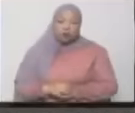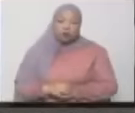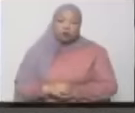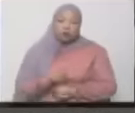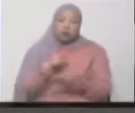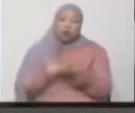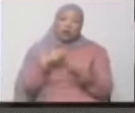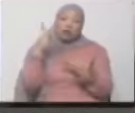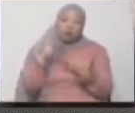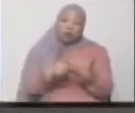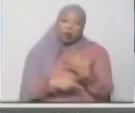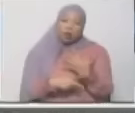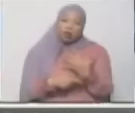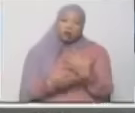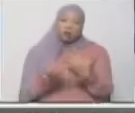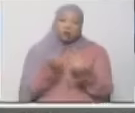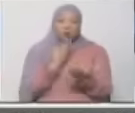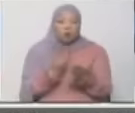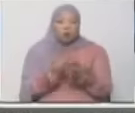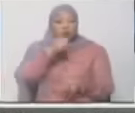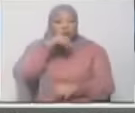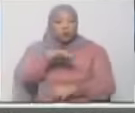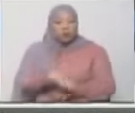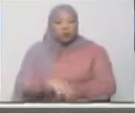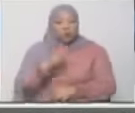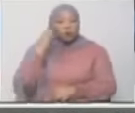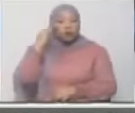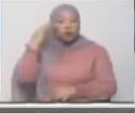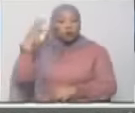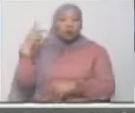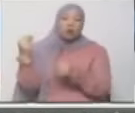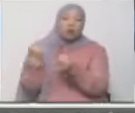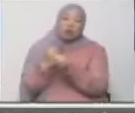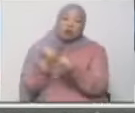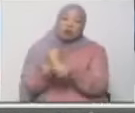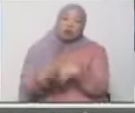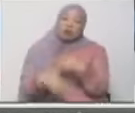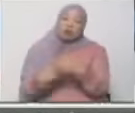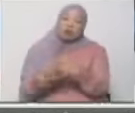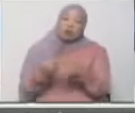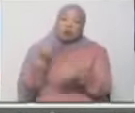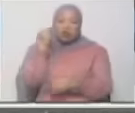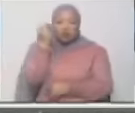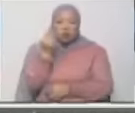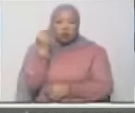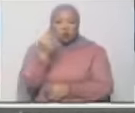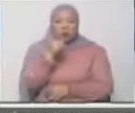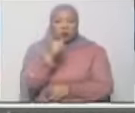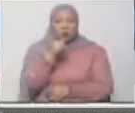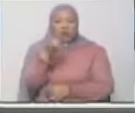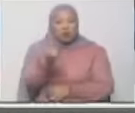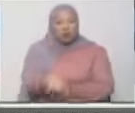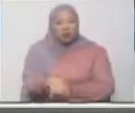planes, proyectos históricos, sueños, estrategia, teoría clara, también